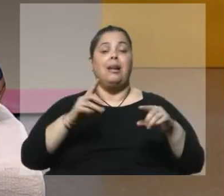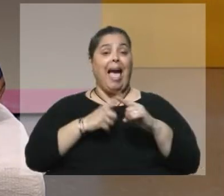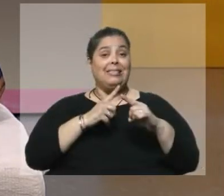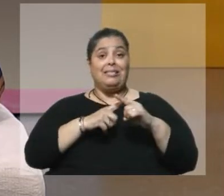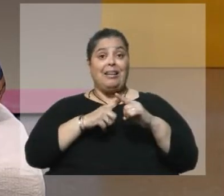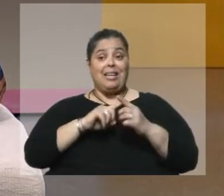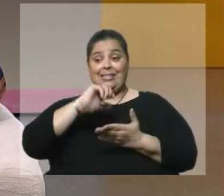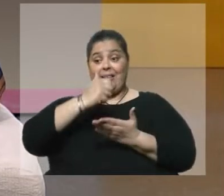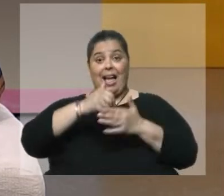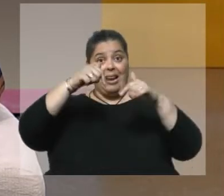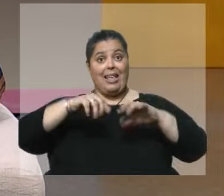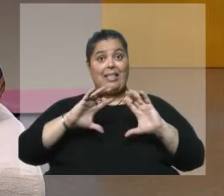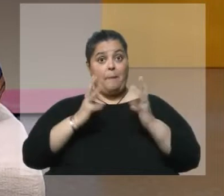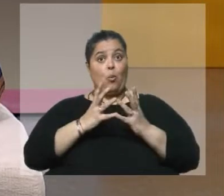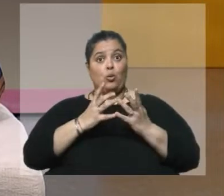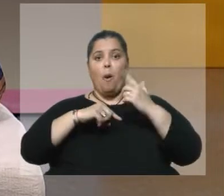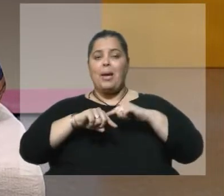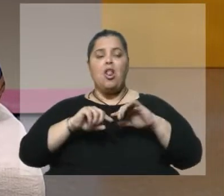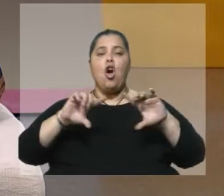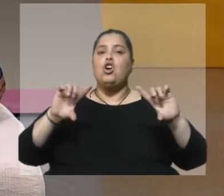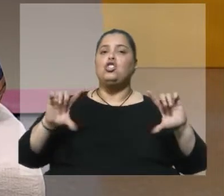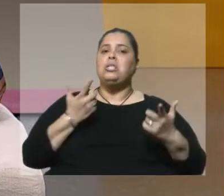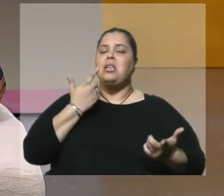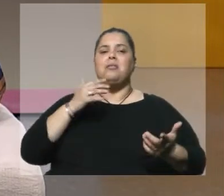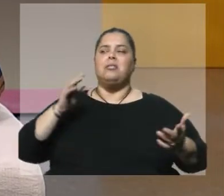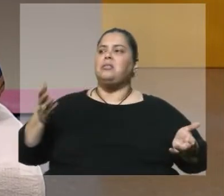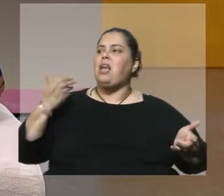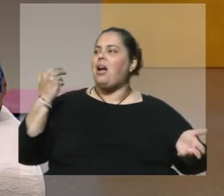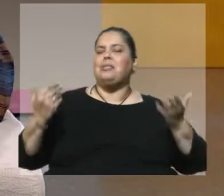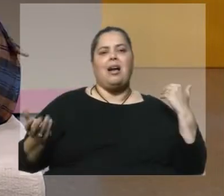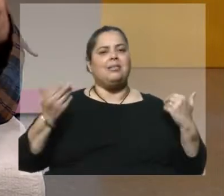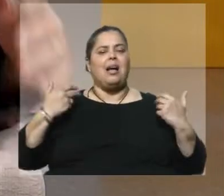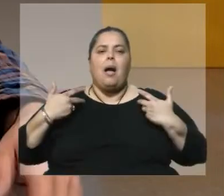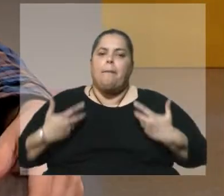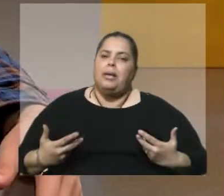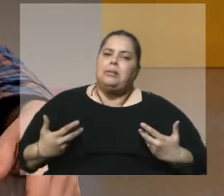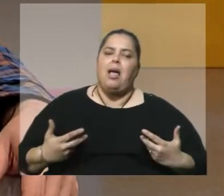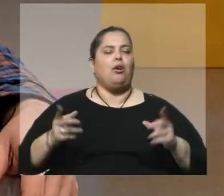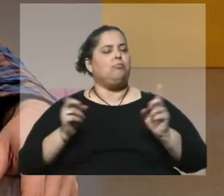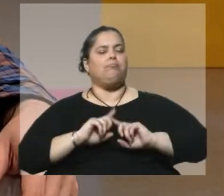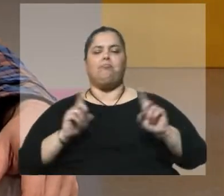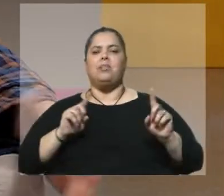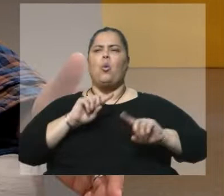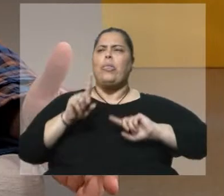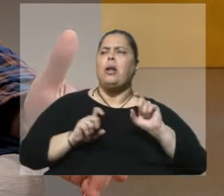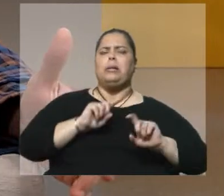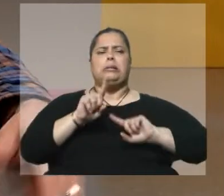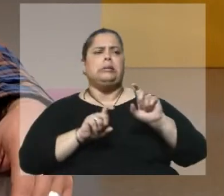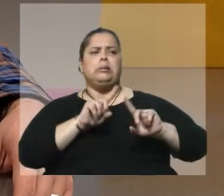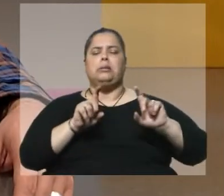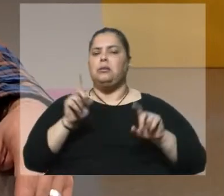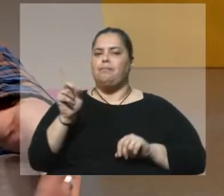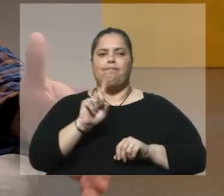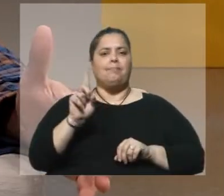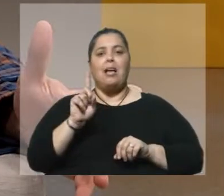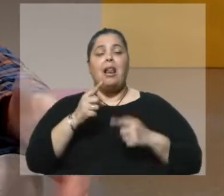mundo sin pesos y sin tanto cuestionamiento. Las cosas son como son. Y uno es responsable de las